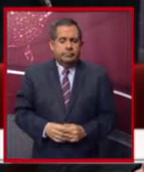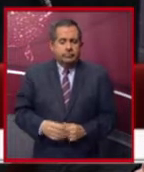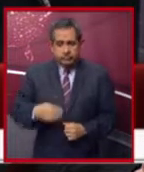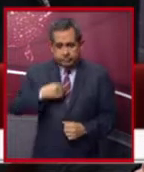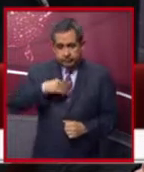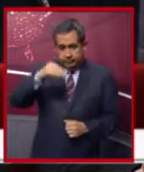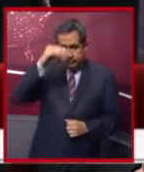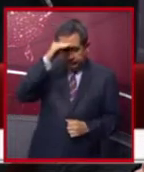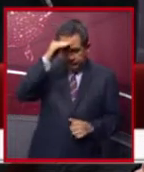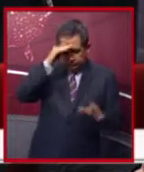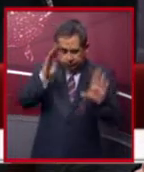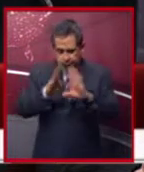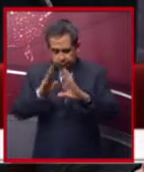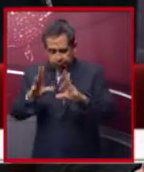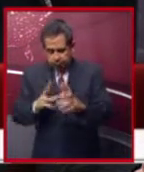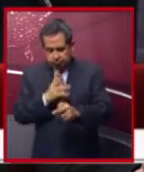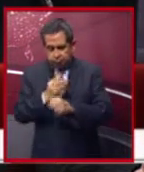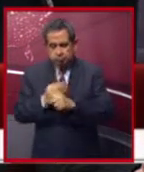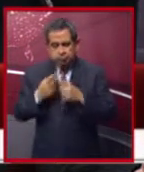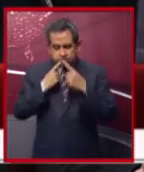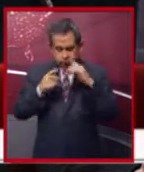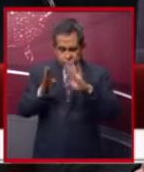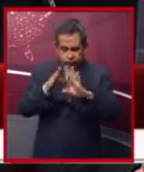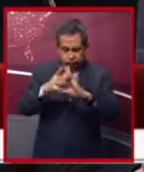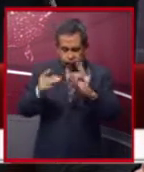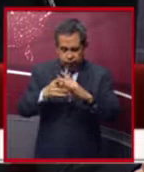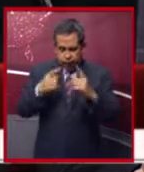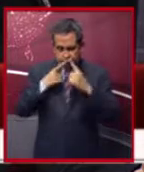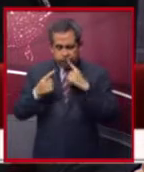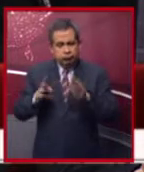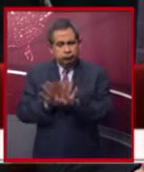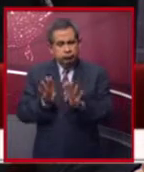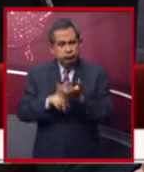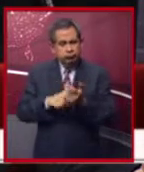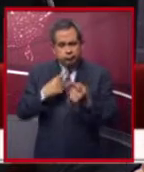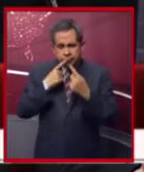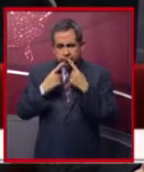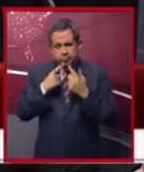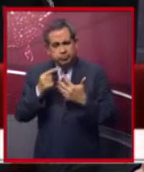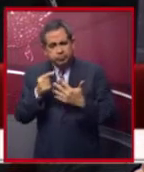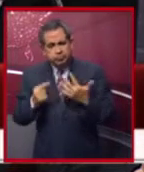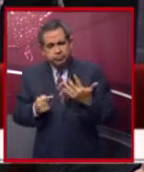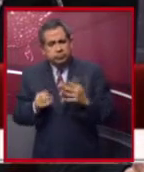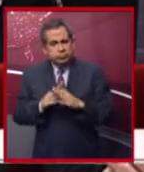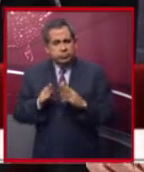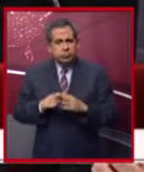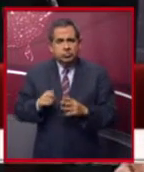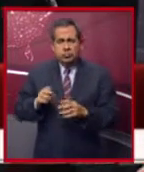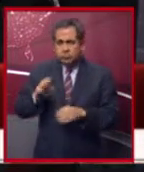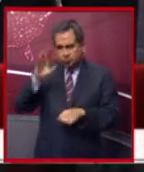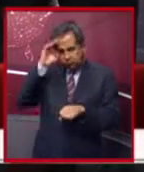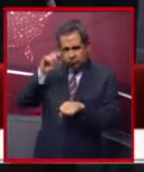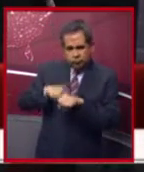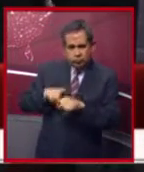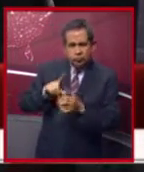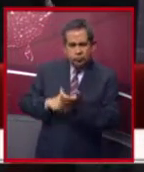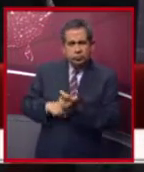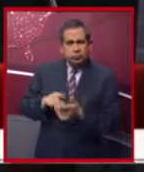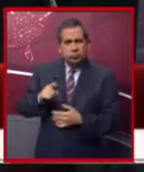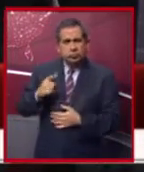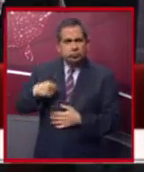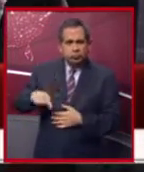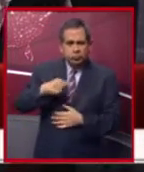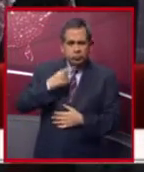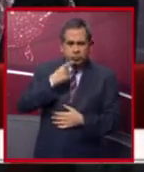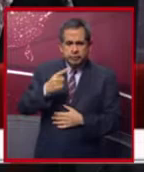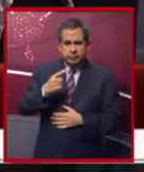Ponernos también en el ámbito de los riesgos y los despojos que ha habido sobre el patrimonio cultural, llamado